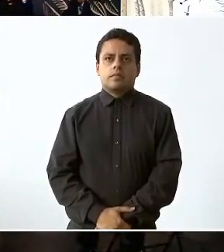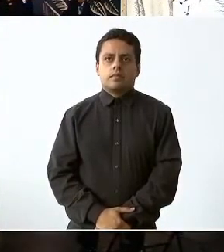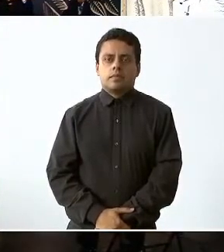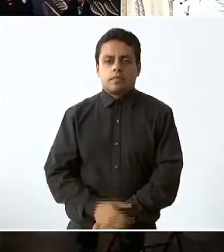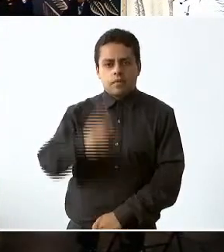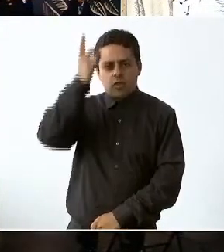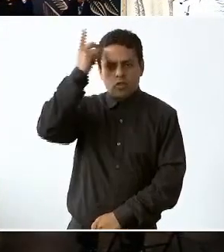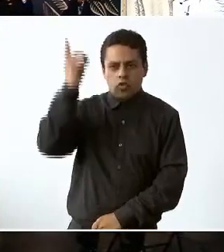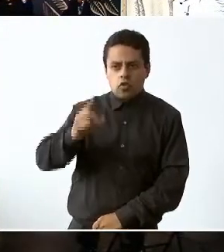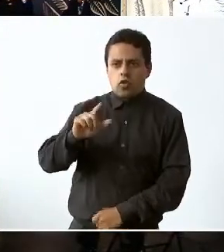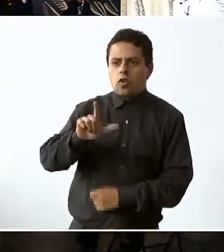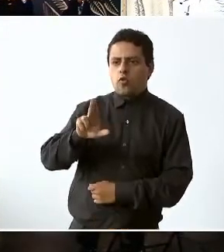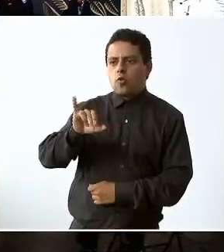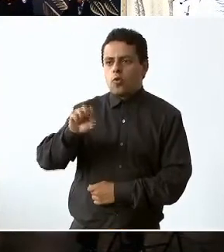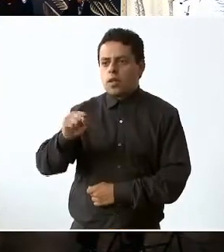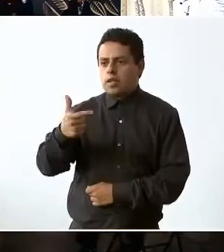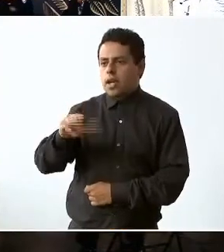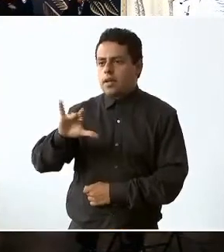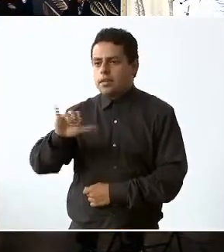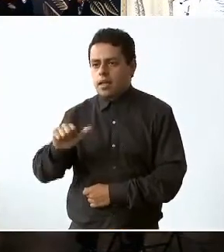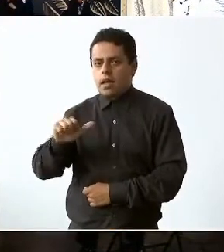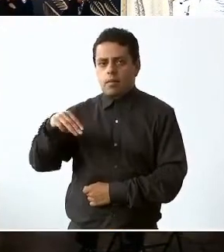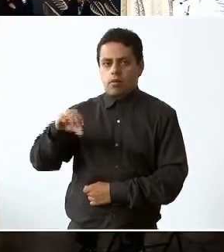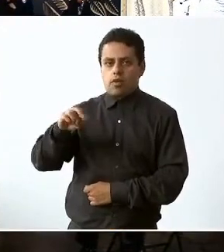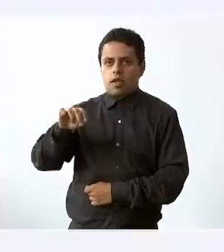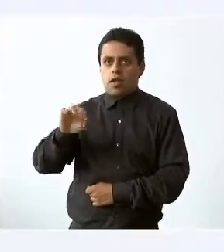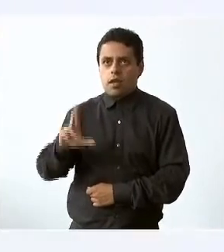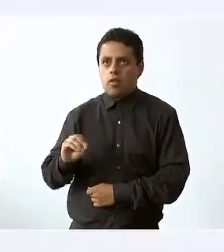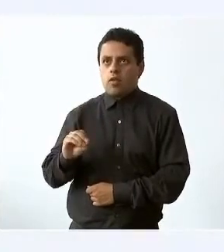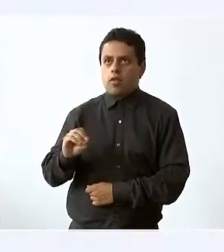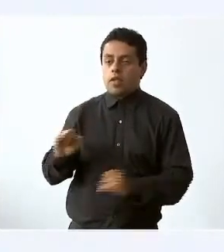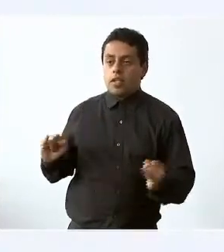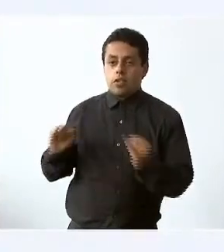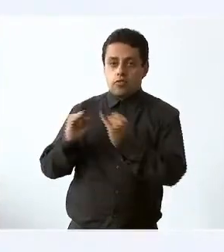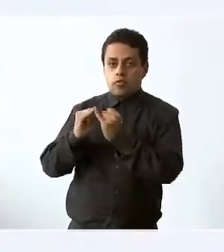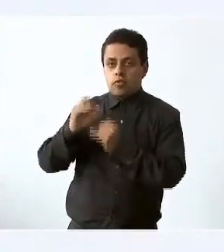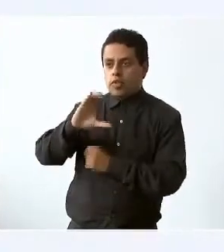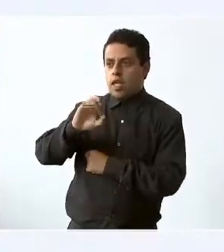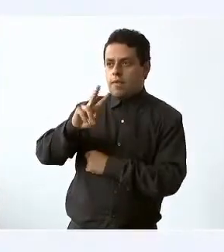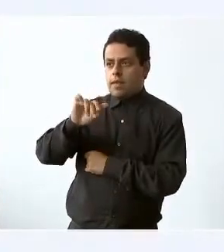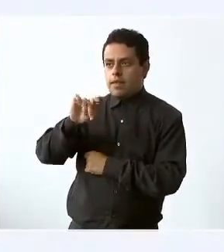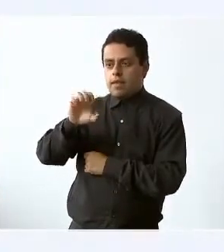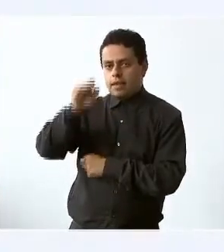Doctor Luis García Montero, director del Instituto Cervantes,